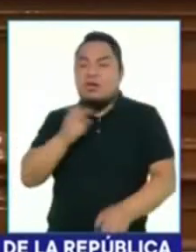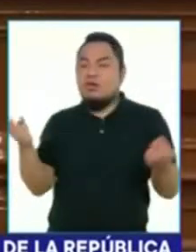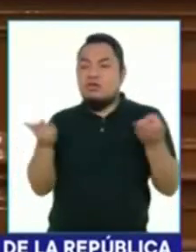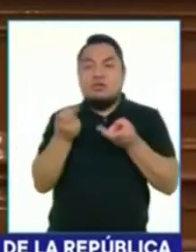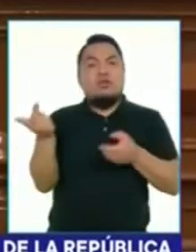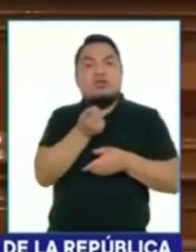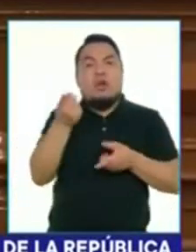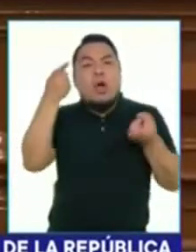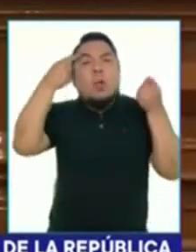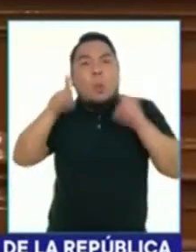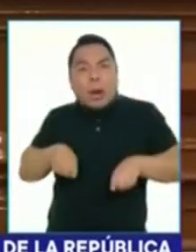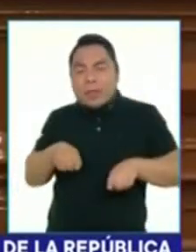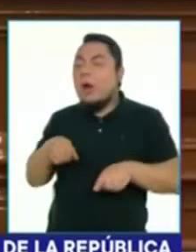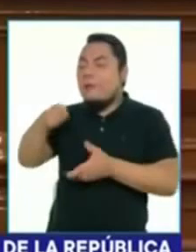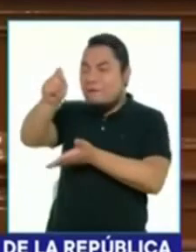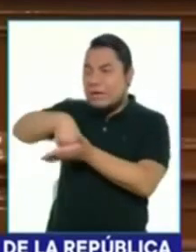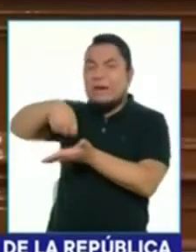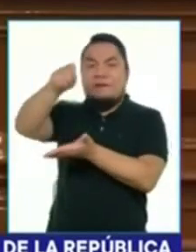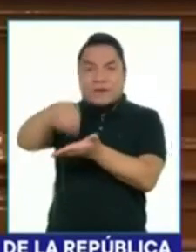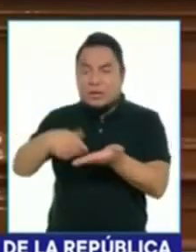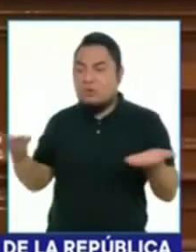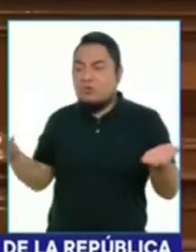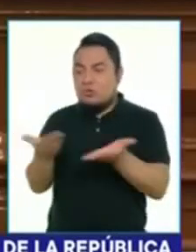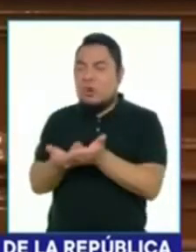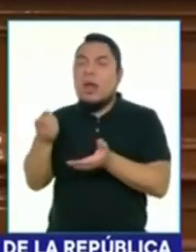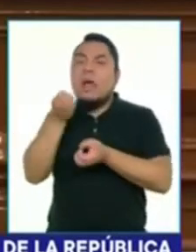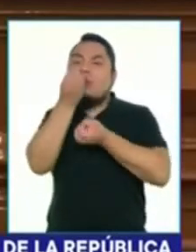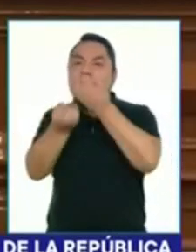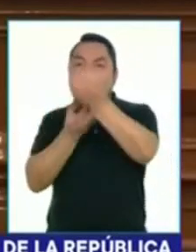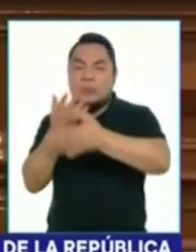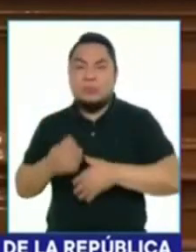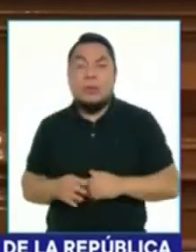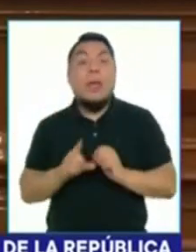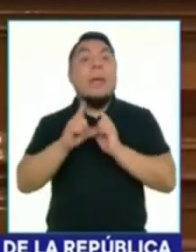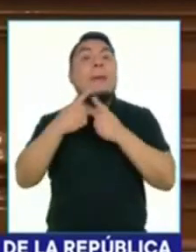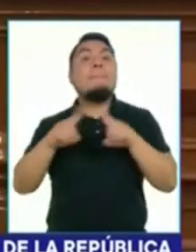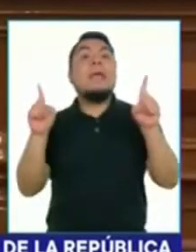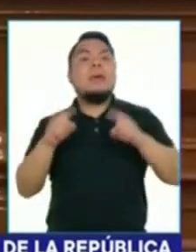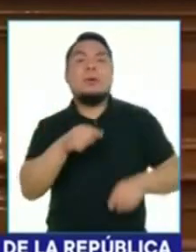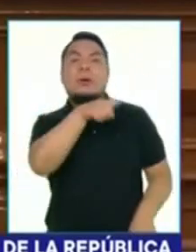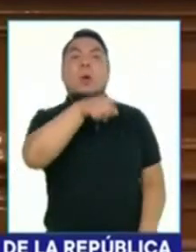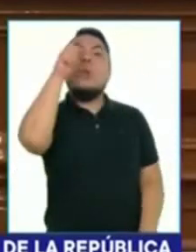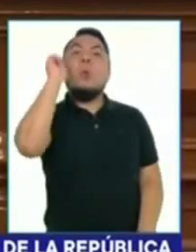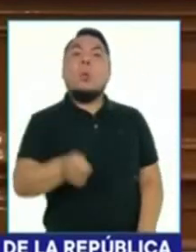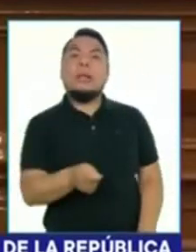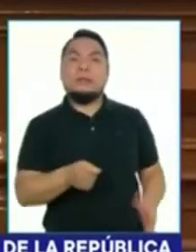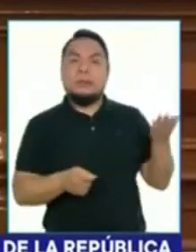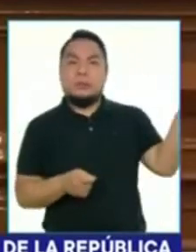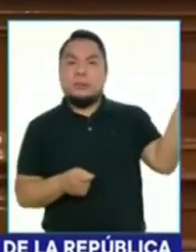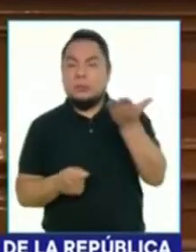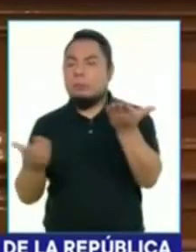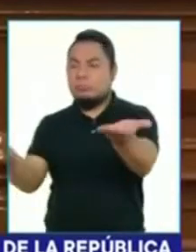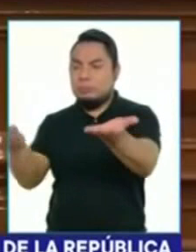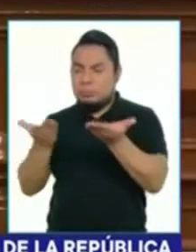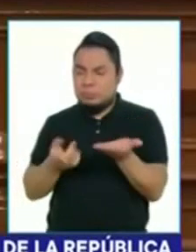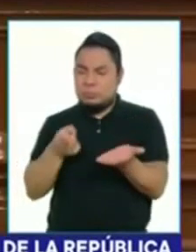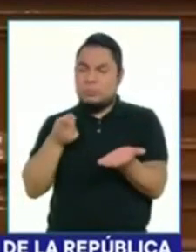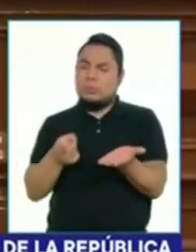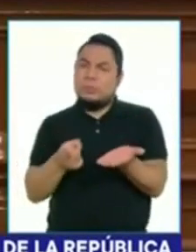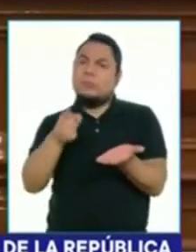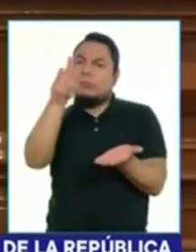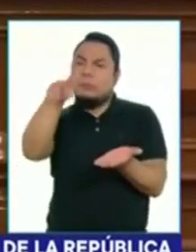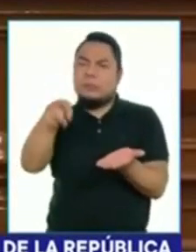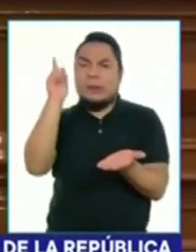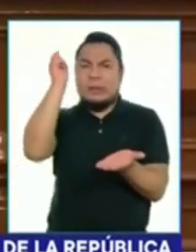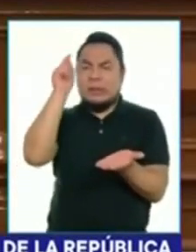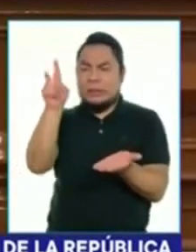recién después donde un juez que se evalúa y decide posteriormente si se